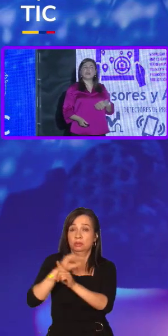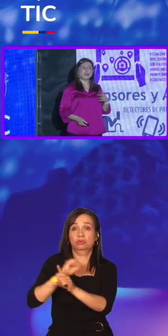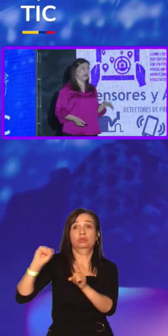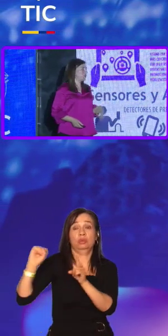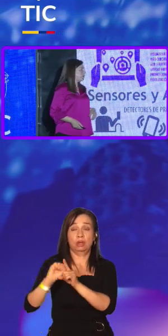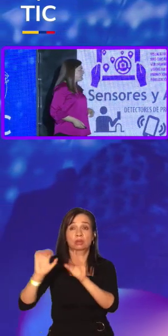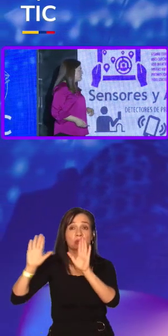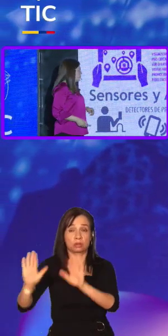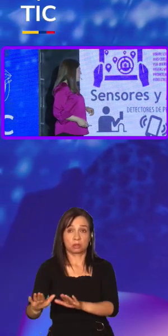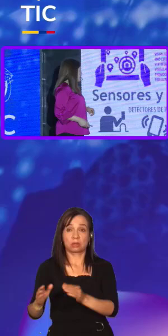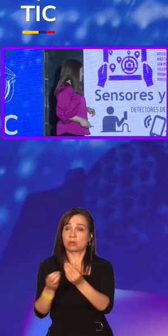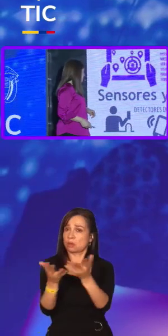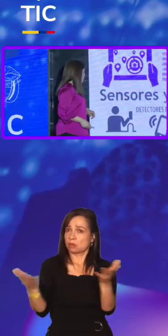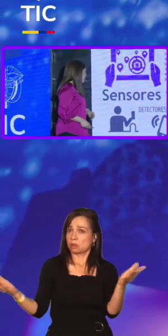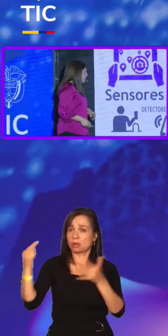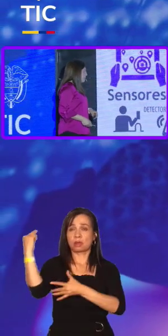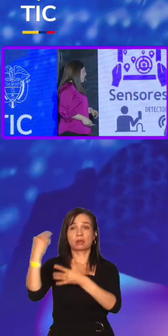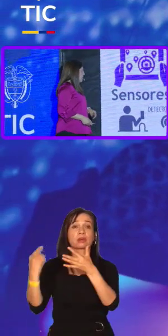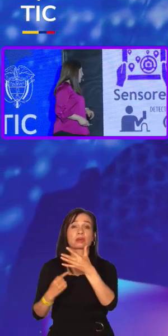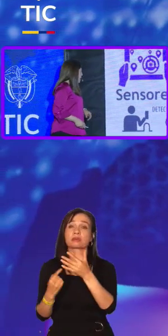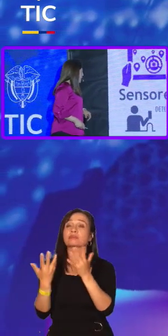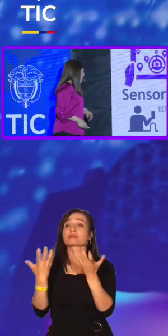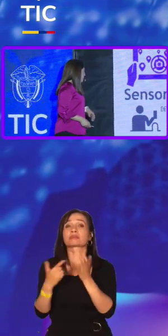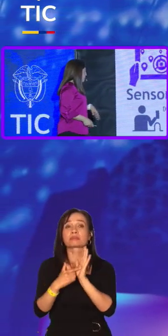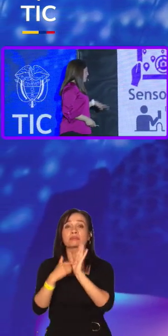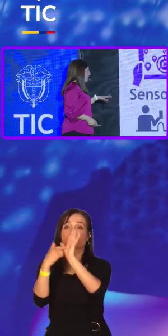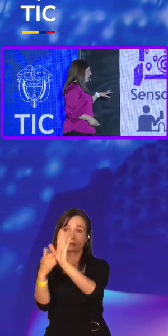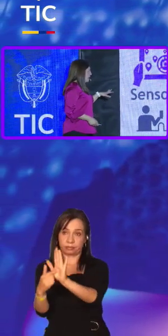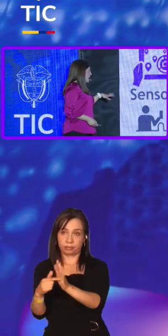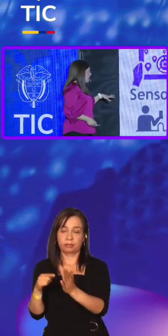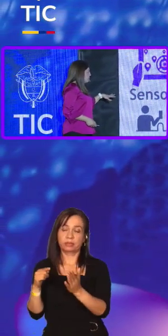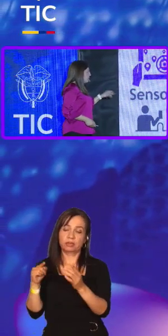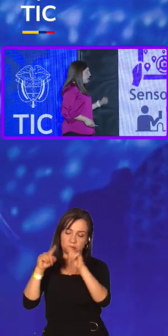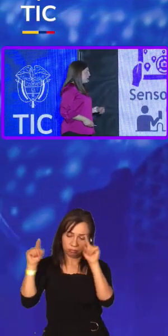responsabilidad social del producto, entre otras cosas.